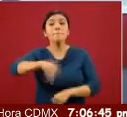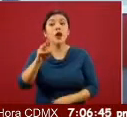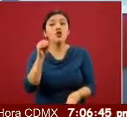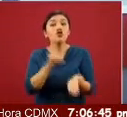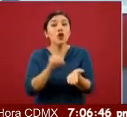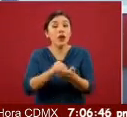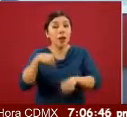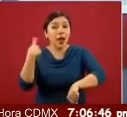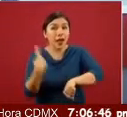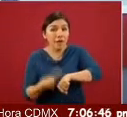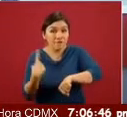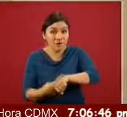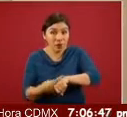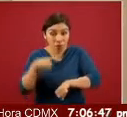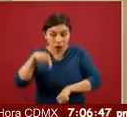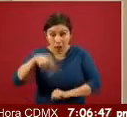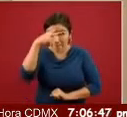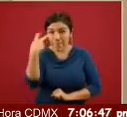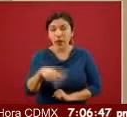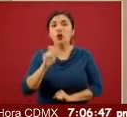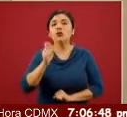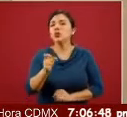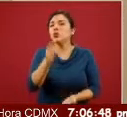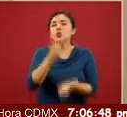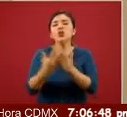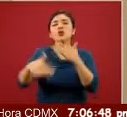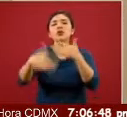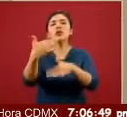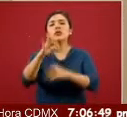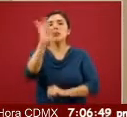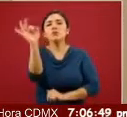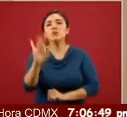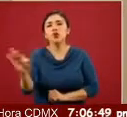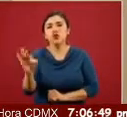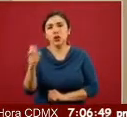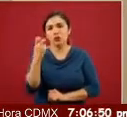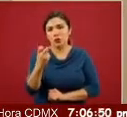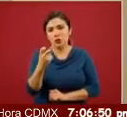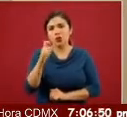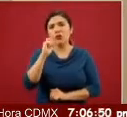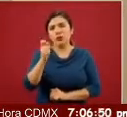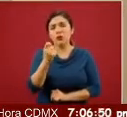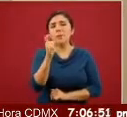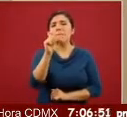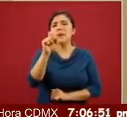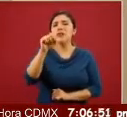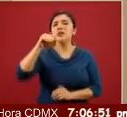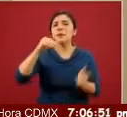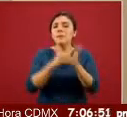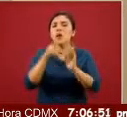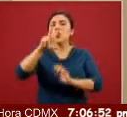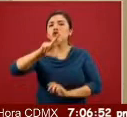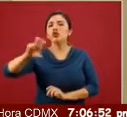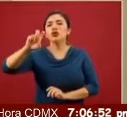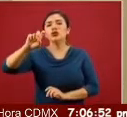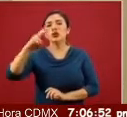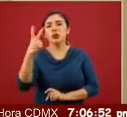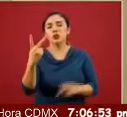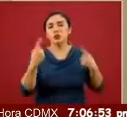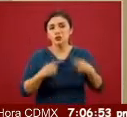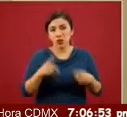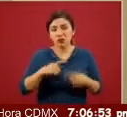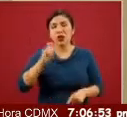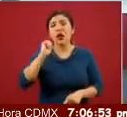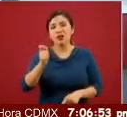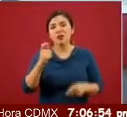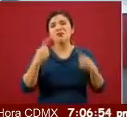activa en México es solo un 15% de estas personas, que son 20.832, que son